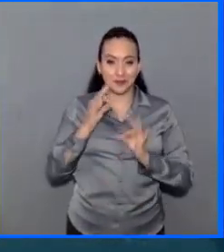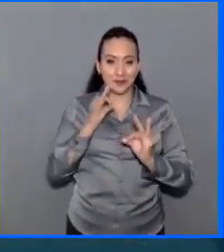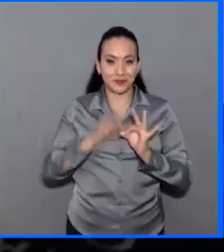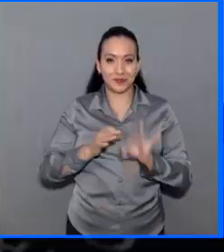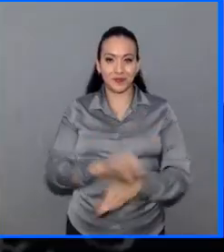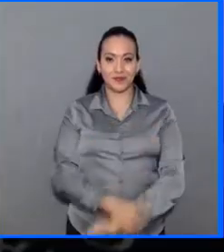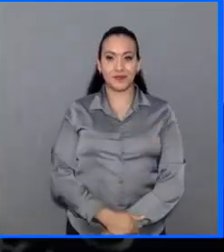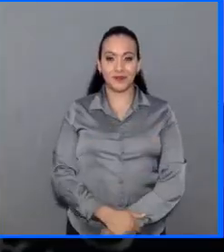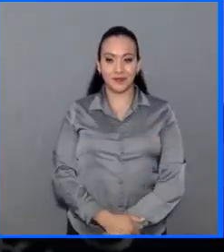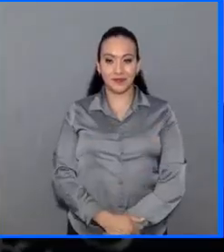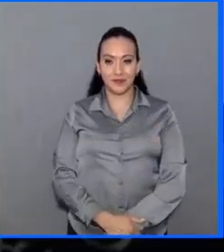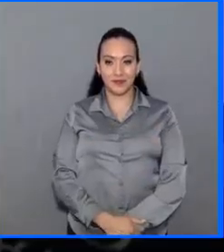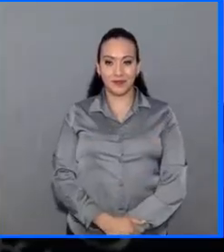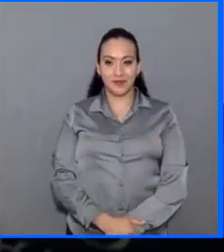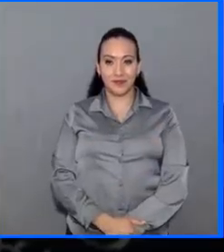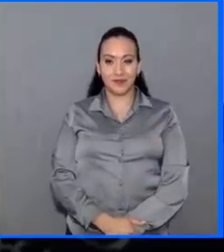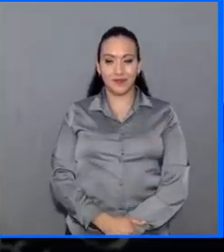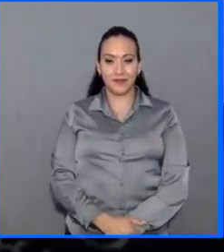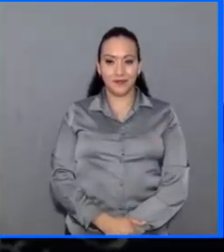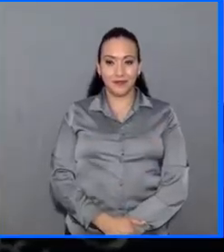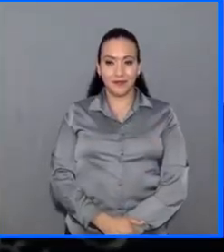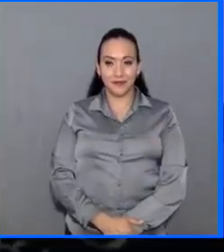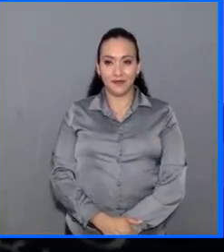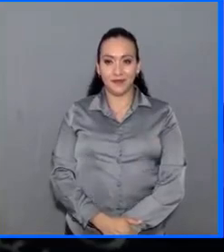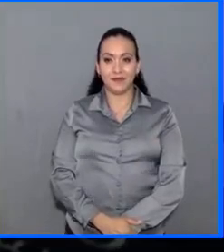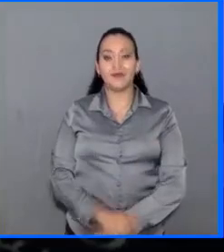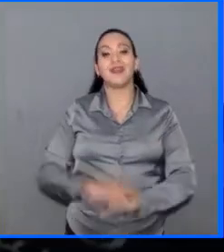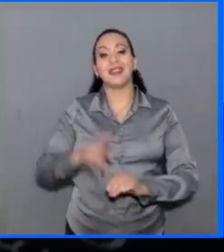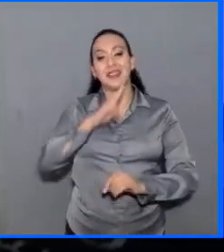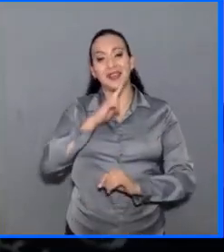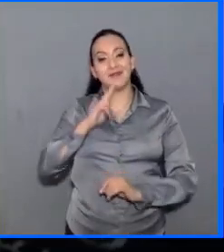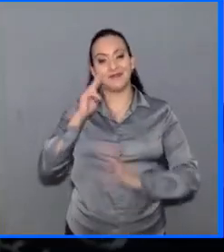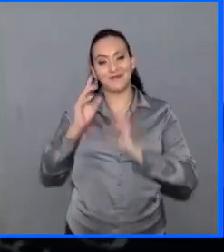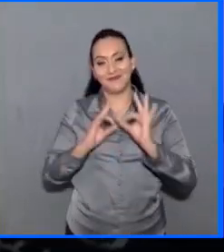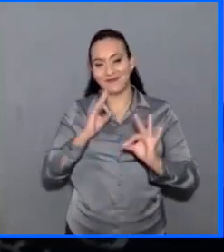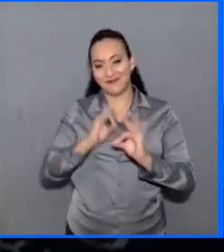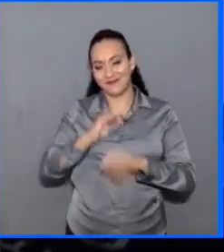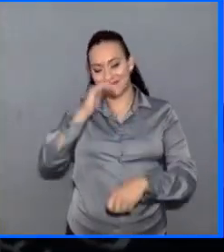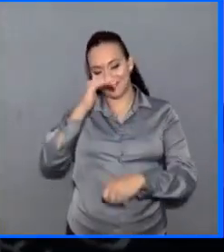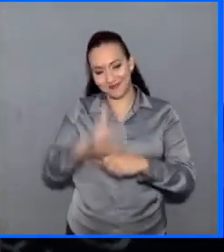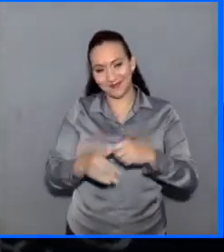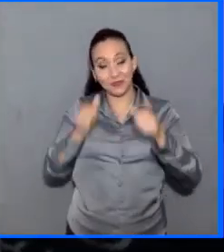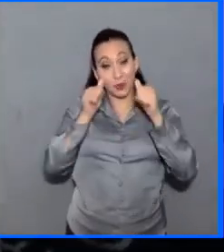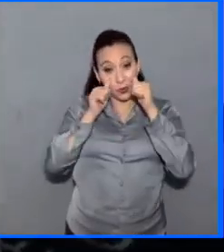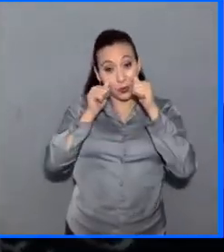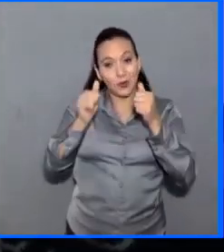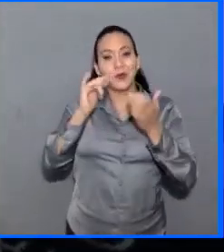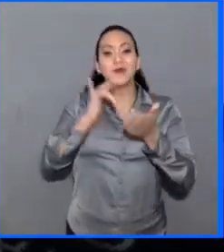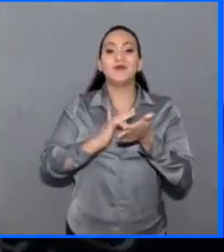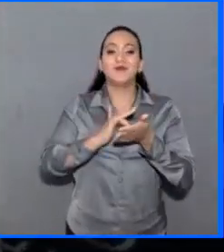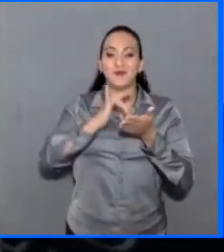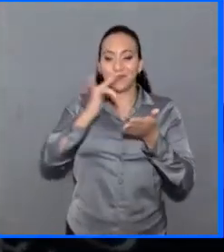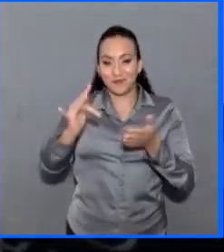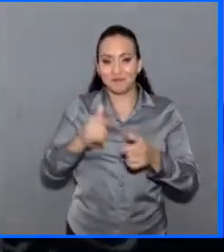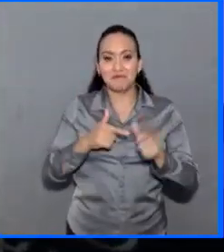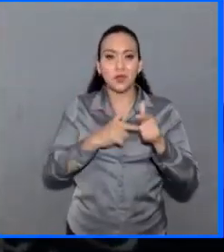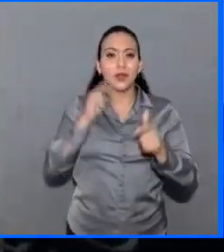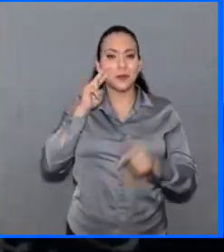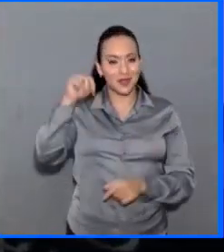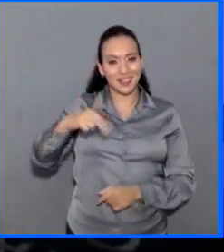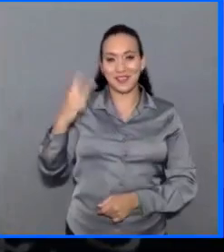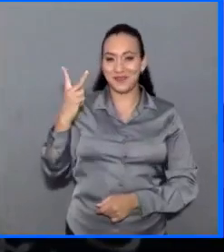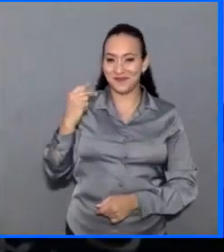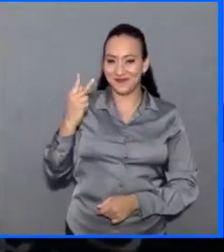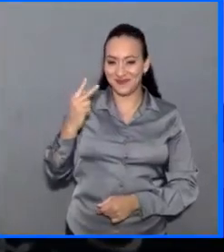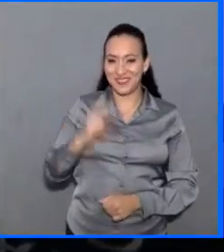Moreno. Es así como llegamos al final de este espacio de noticias, como siempre agradeciendo su compañía e invitándole a mantenerse